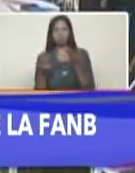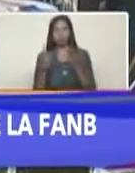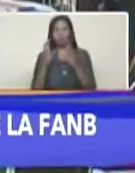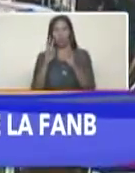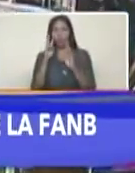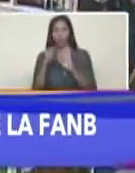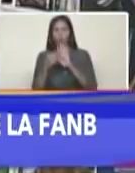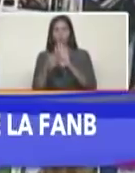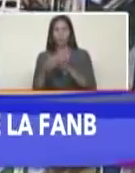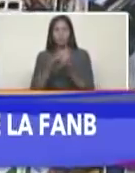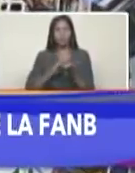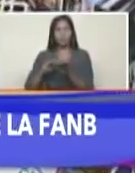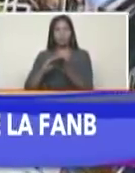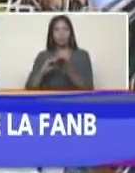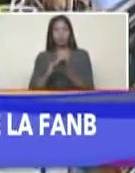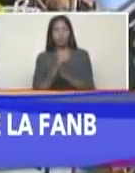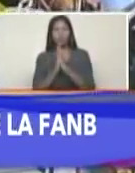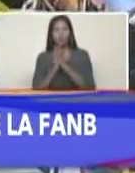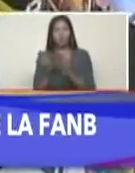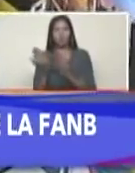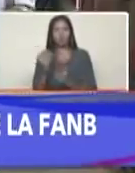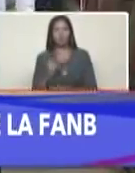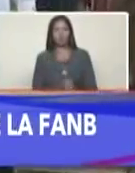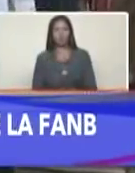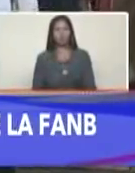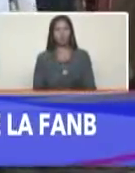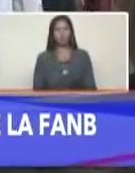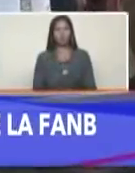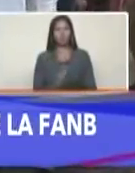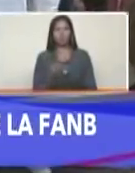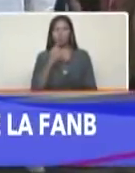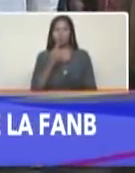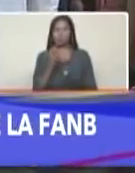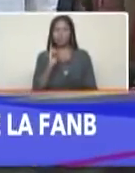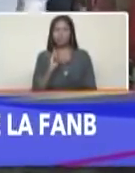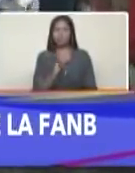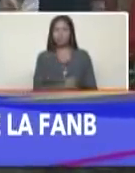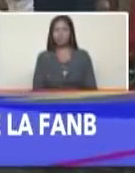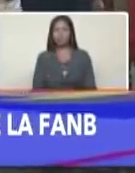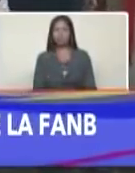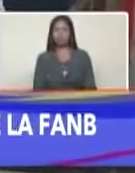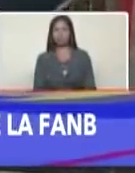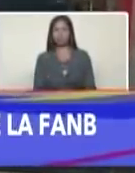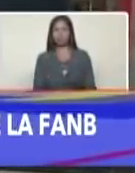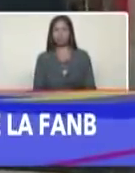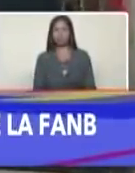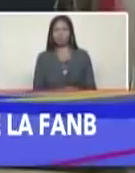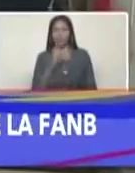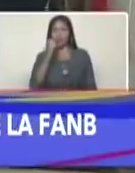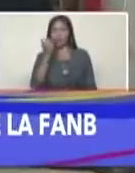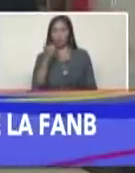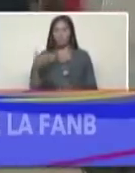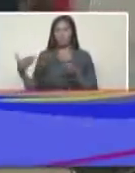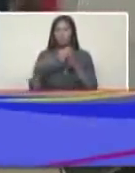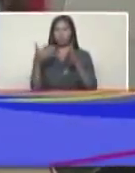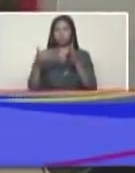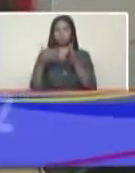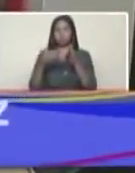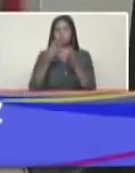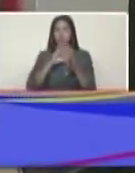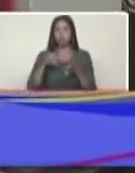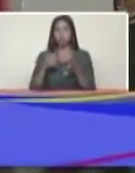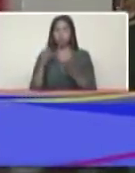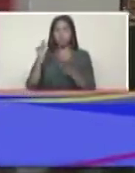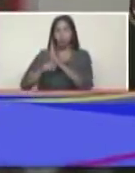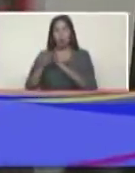elementos de solución, por favor, general en jefe. Bueno, así como usted dice, mi comandante en jefe, ellos nos atacan, ellos nos bloquean y nosotros buscamos